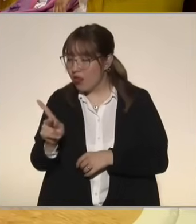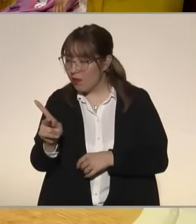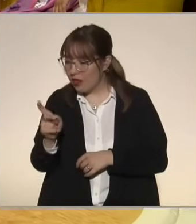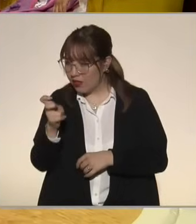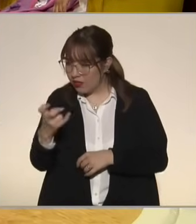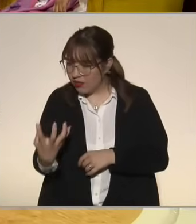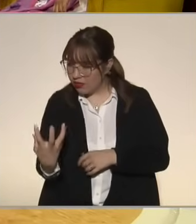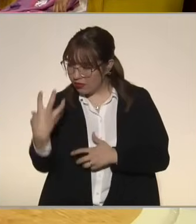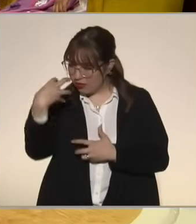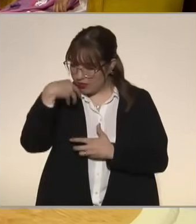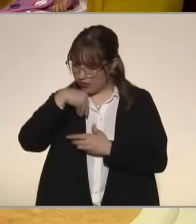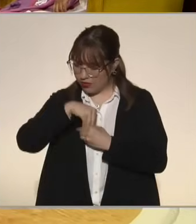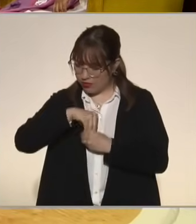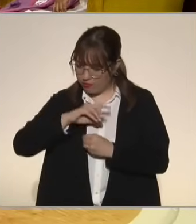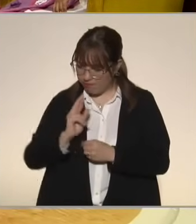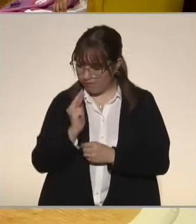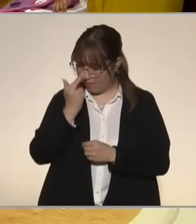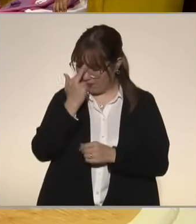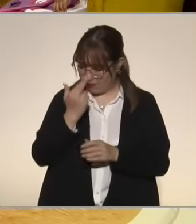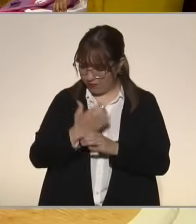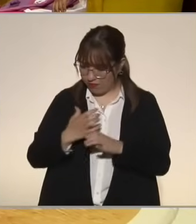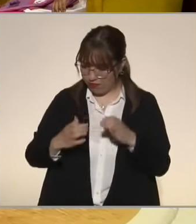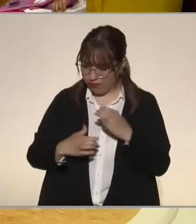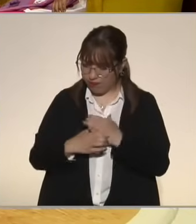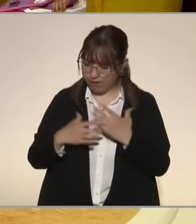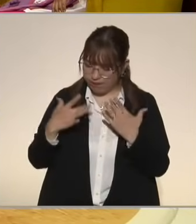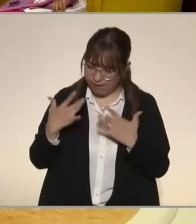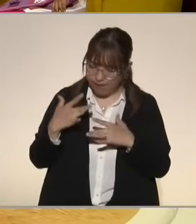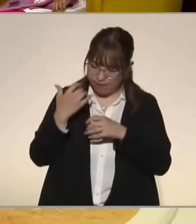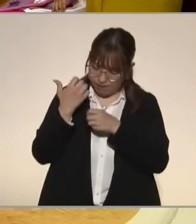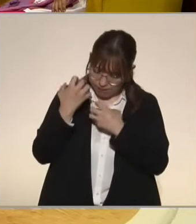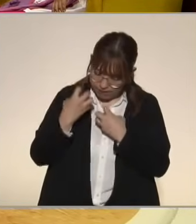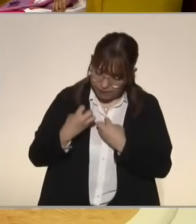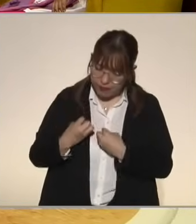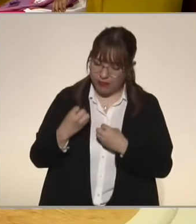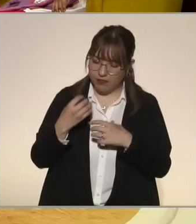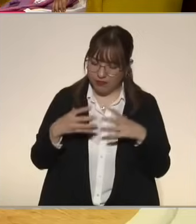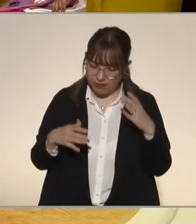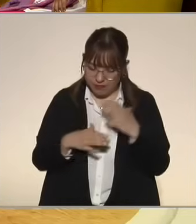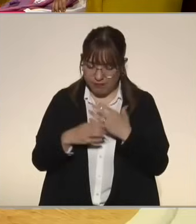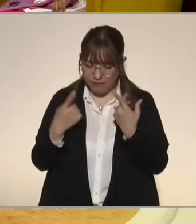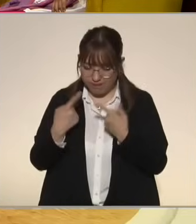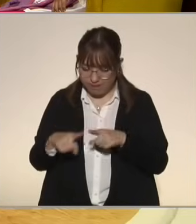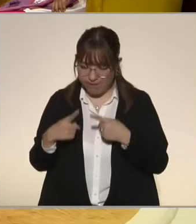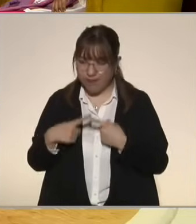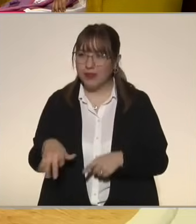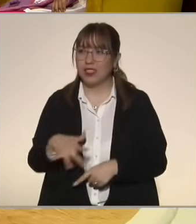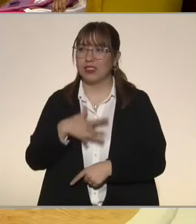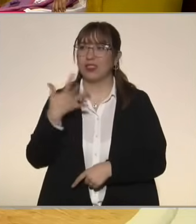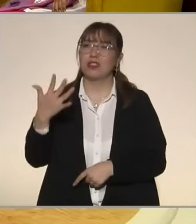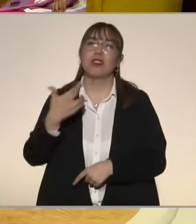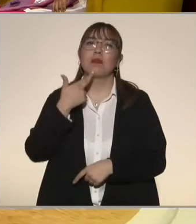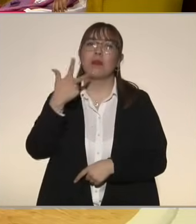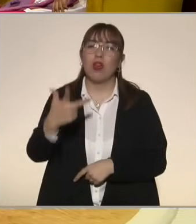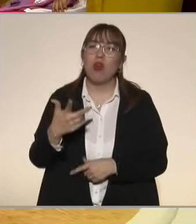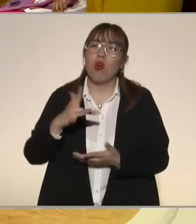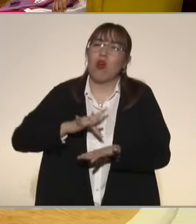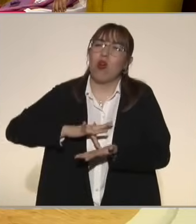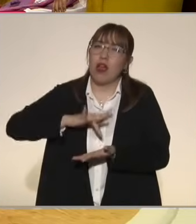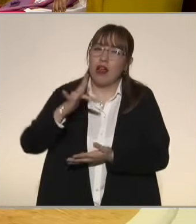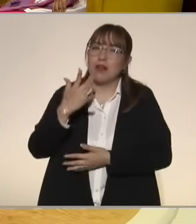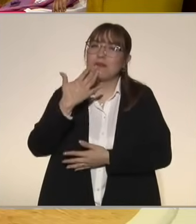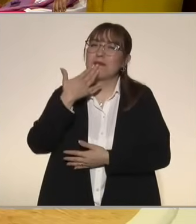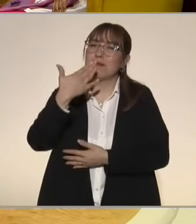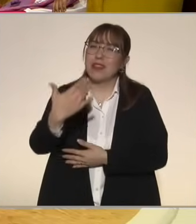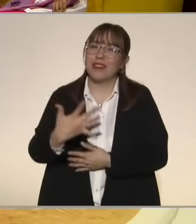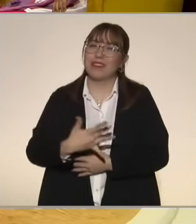un lugar o a otro, ¿no? Como ustedes estaban recomendando, ir más hacia la gratitud, más hacia el bienestar, ¿no? No